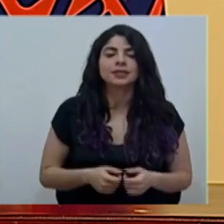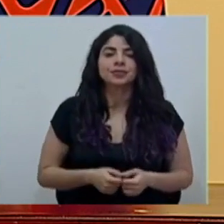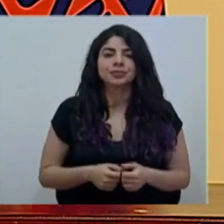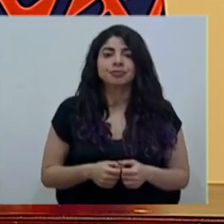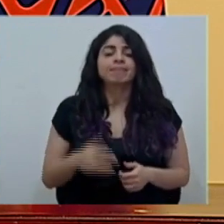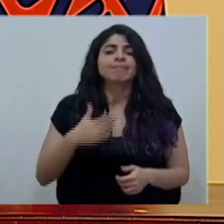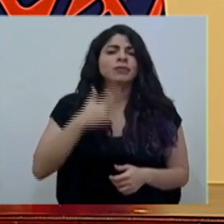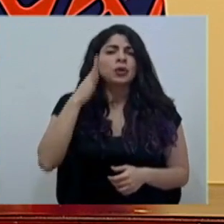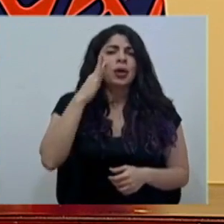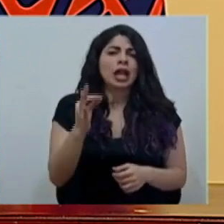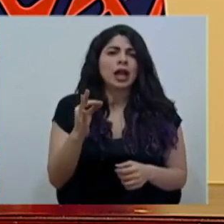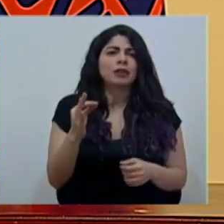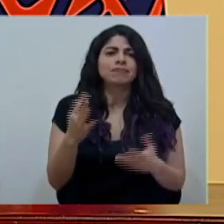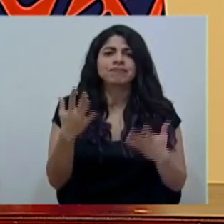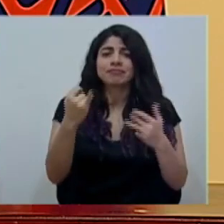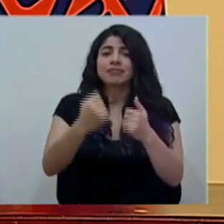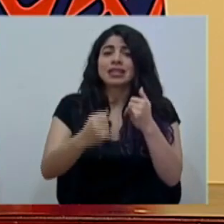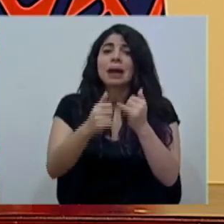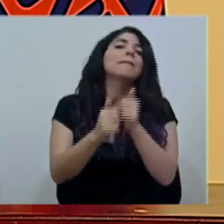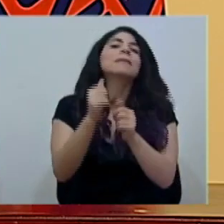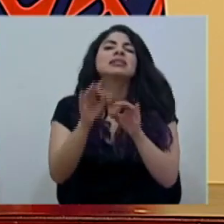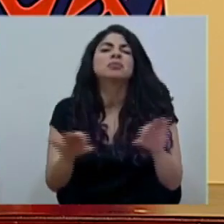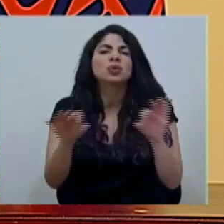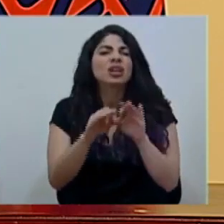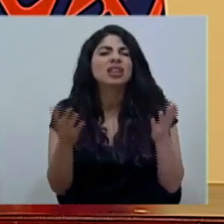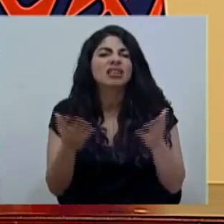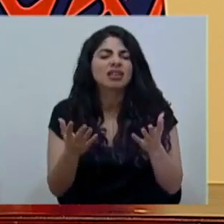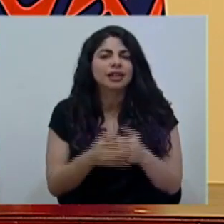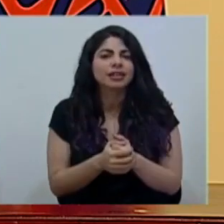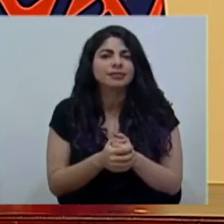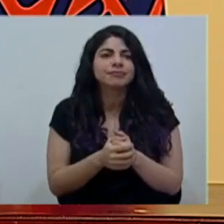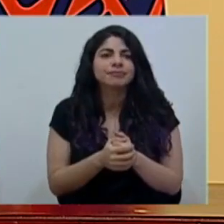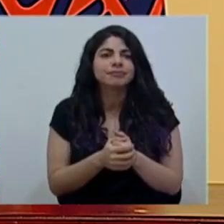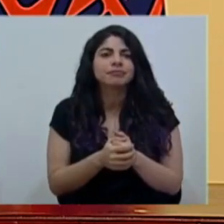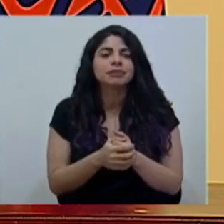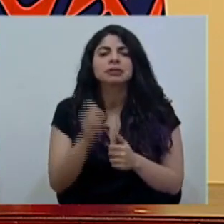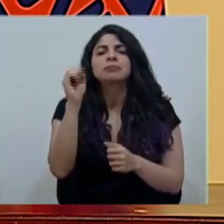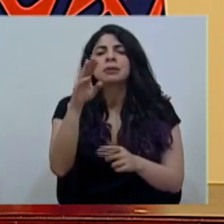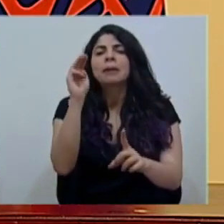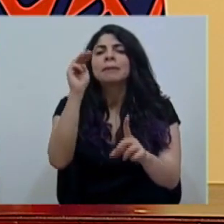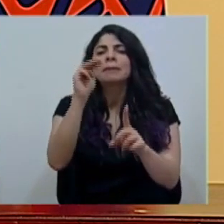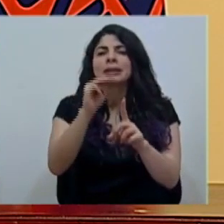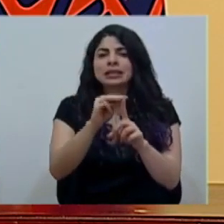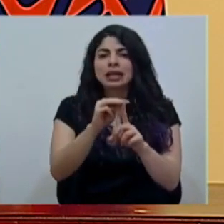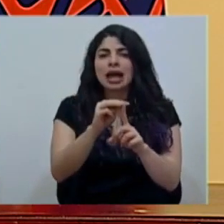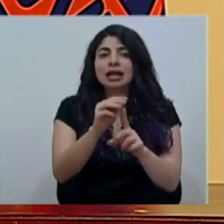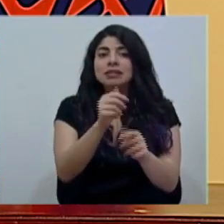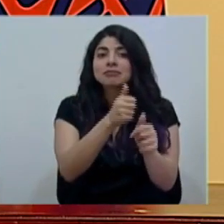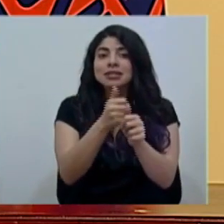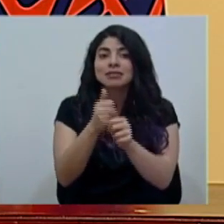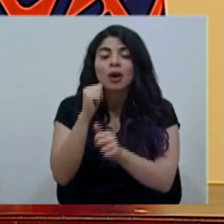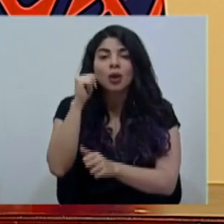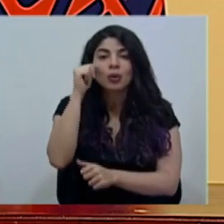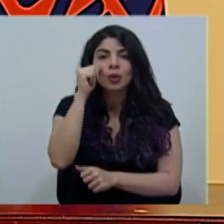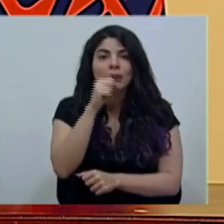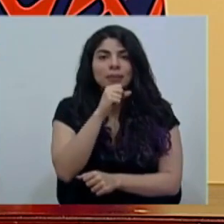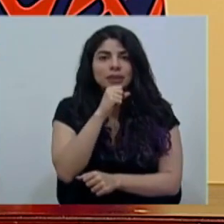Creo que finalmente lo más importante es mandar un mensaje a nuestros queridos adultos mayores.